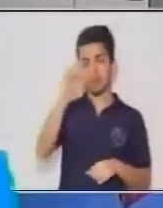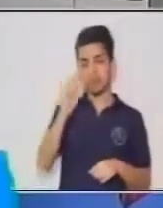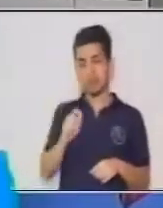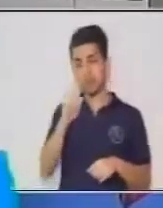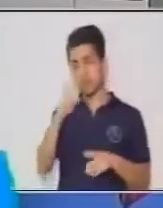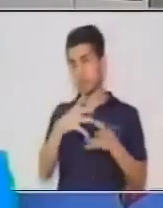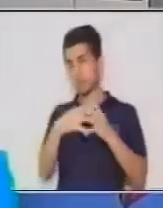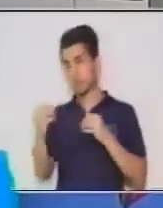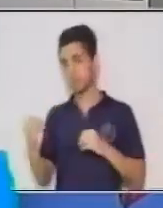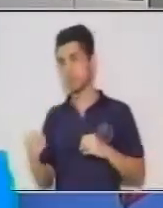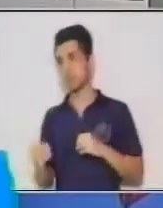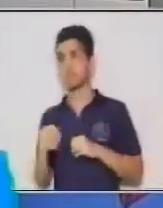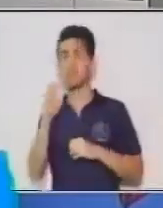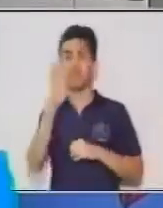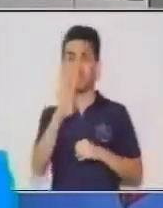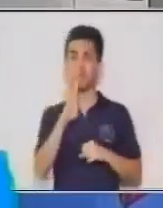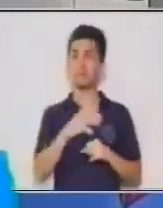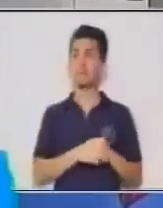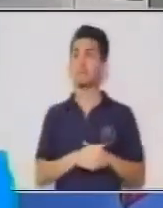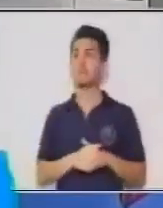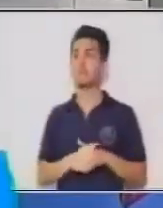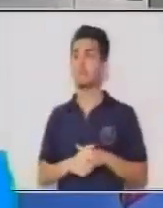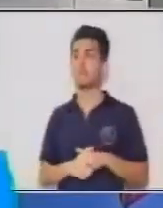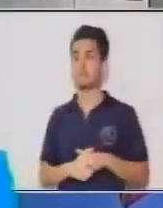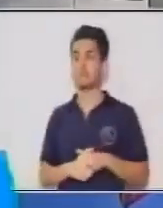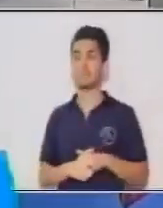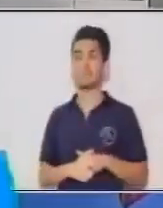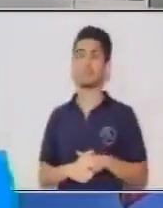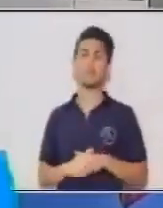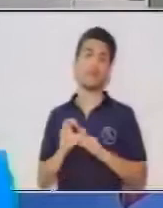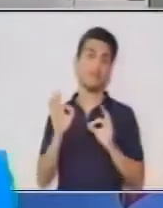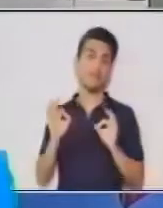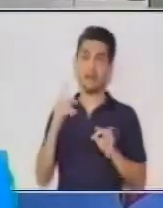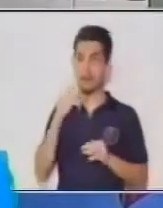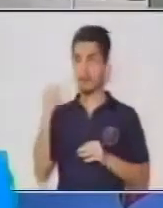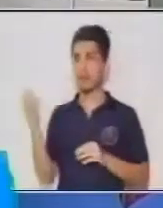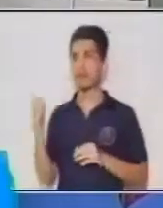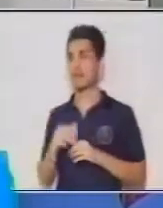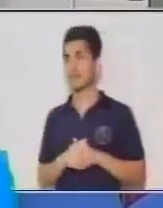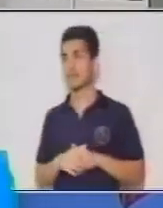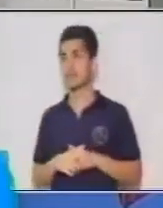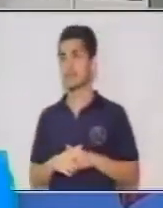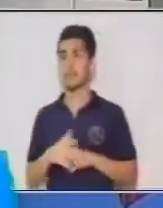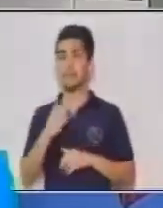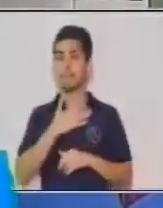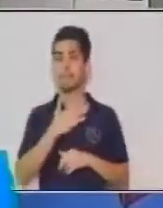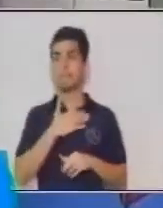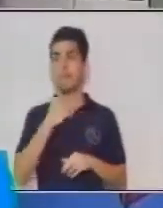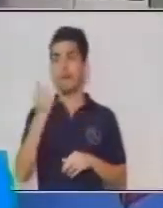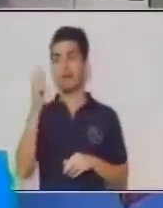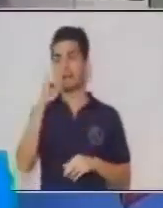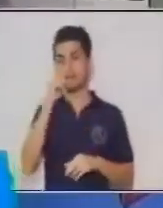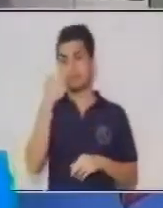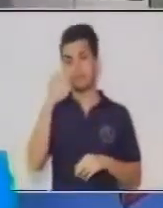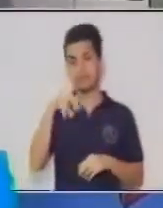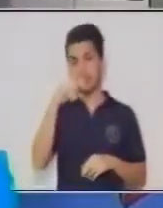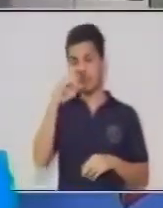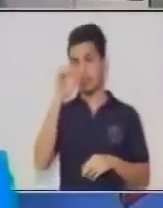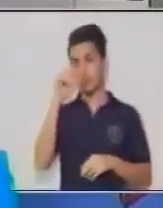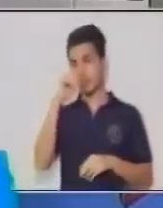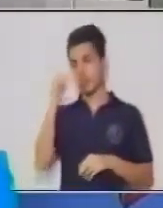1 nos da 4. Lo mismo hicimos acá y ese es el valor de nuestra asíntota horizontal.